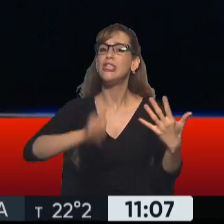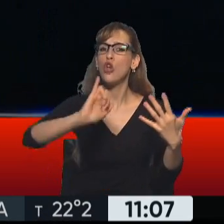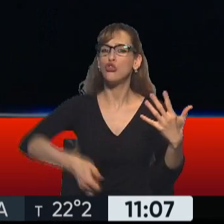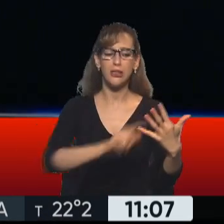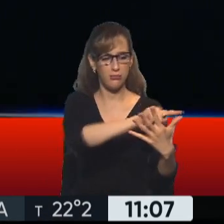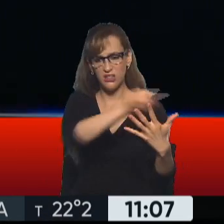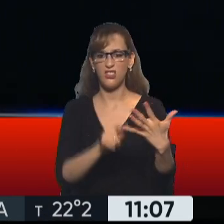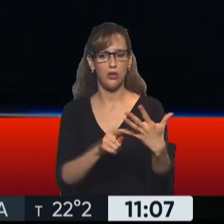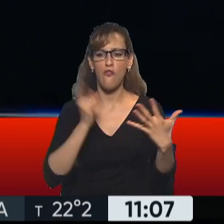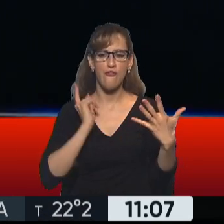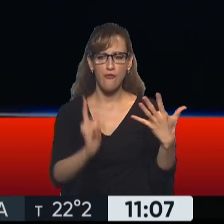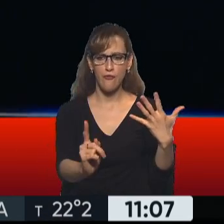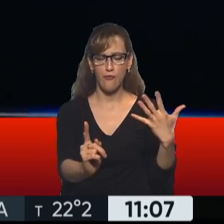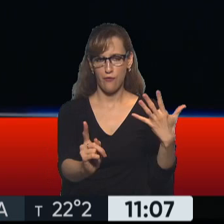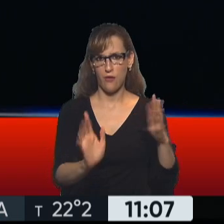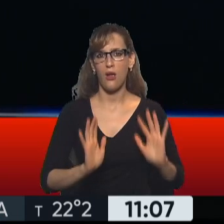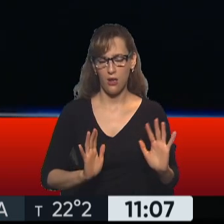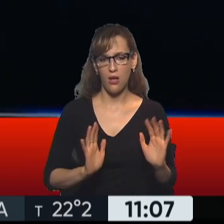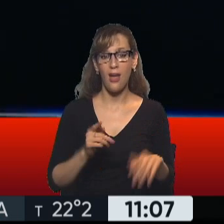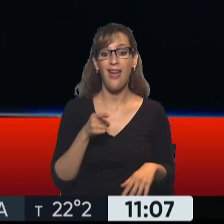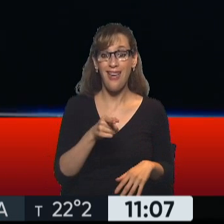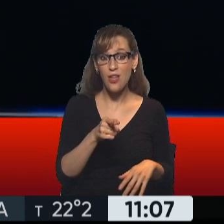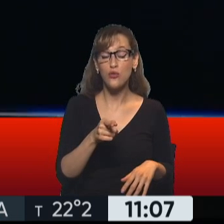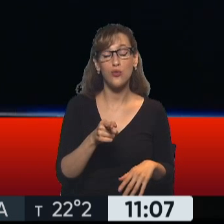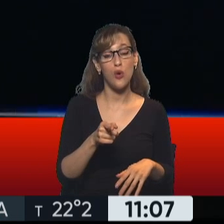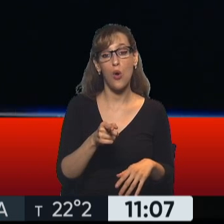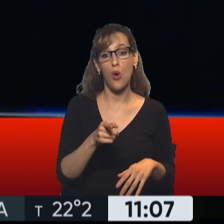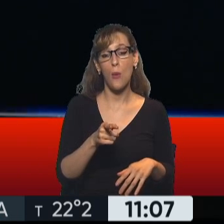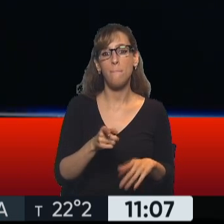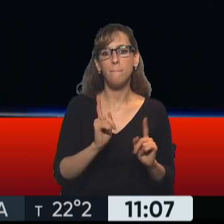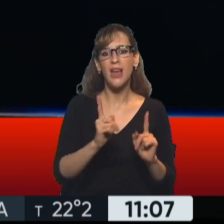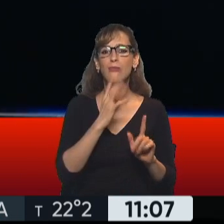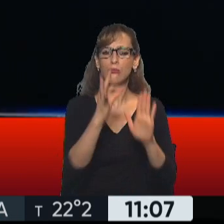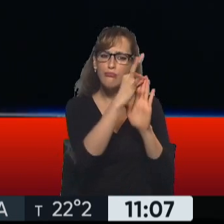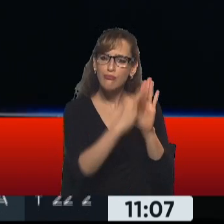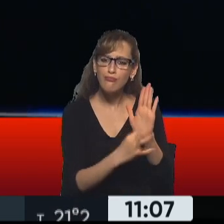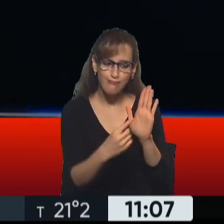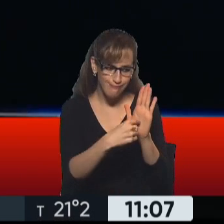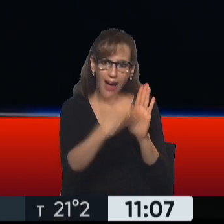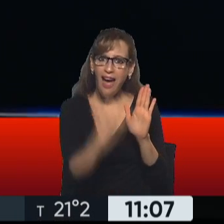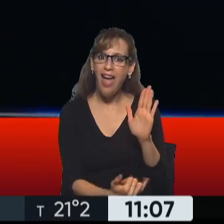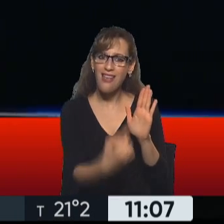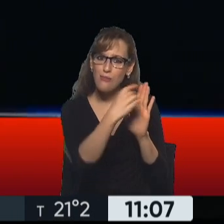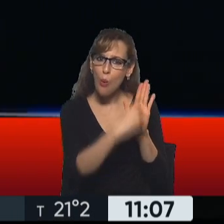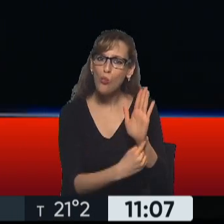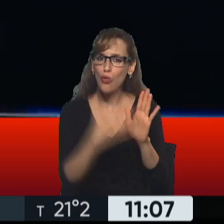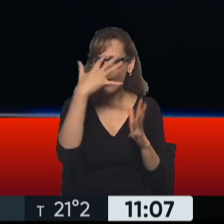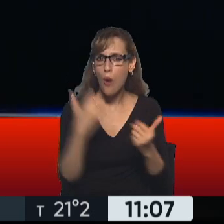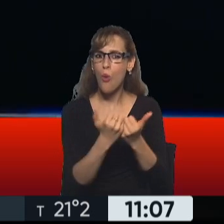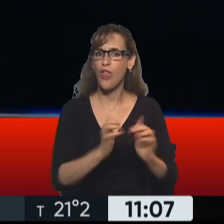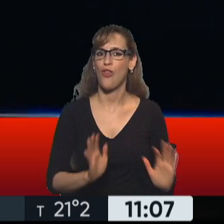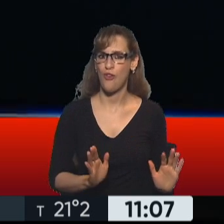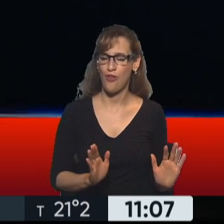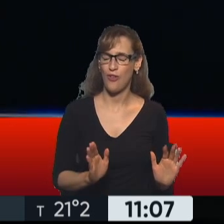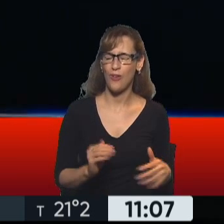No están en discusión. Y eso es lo que prevé este acuerdo. Por eso, mi entender es